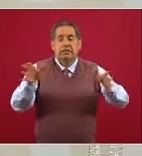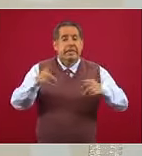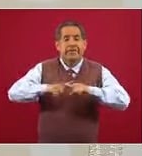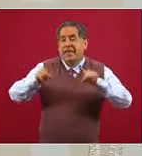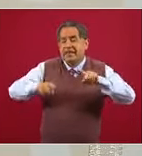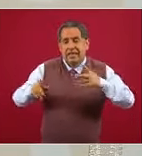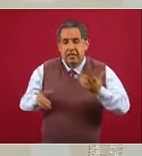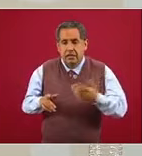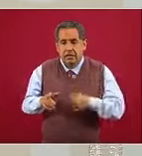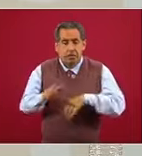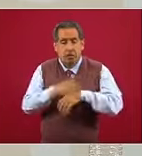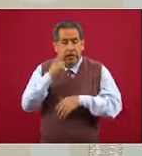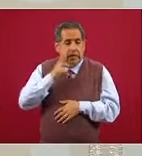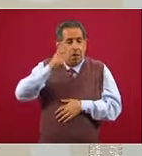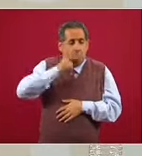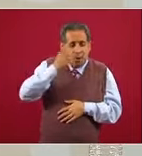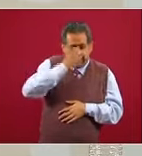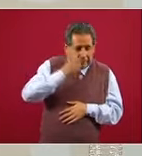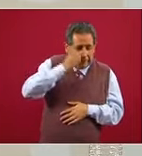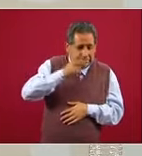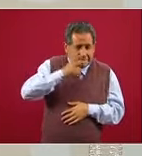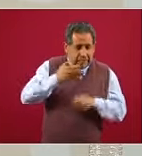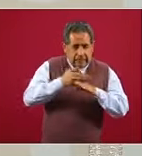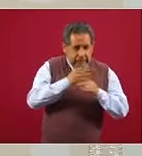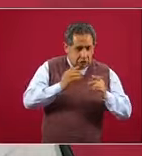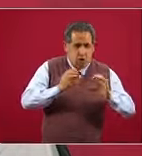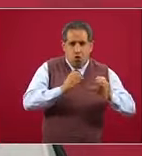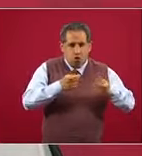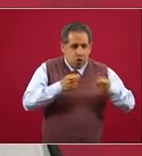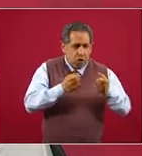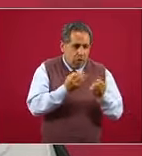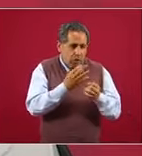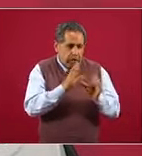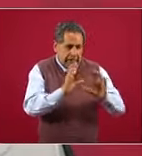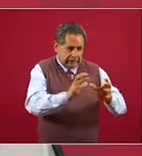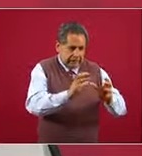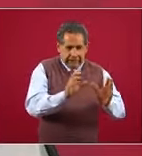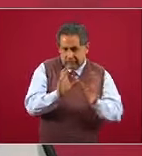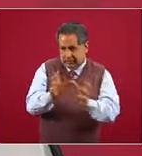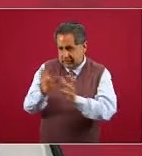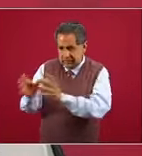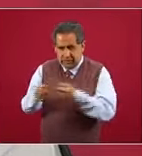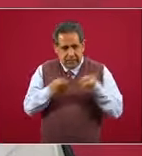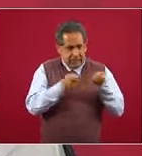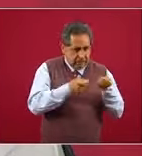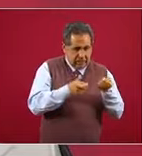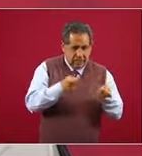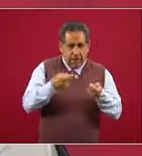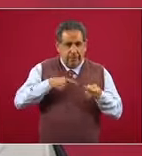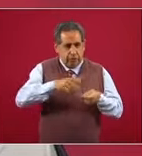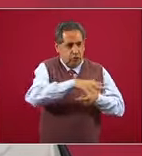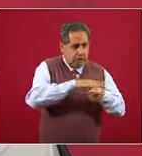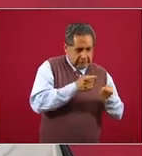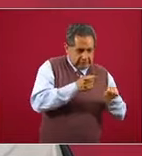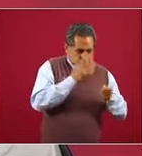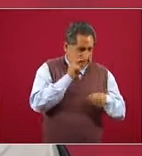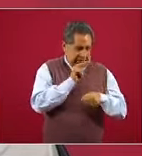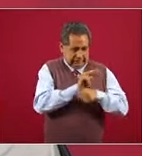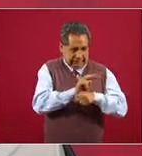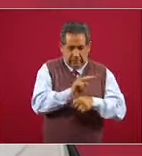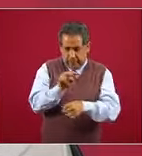qué? Porque en los ensayos clínicos controlados, lo que se controla es la población. Y entonces tú